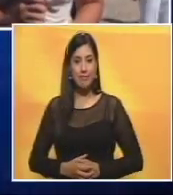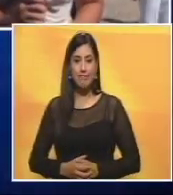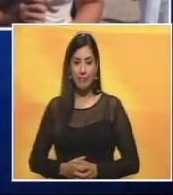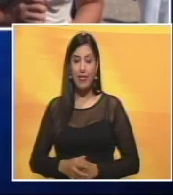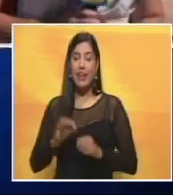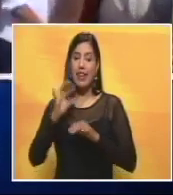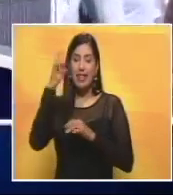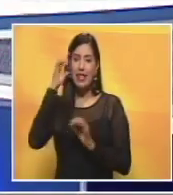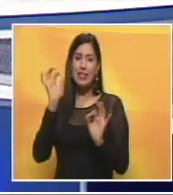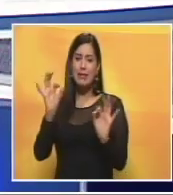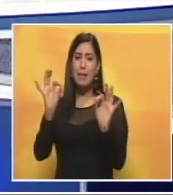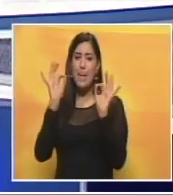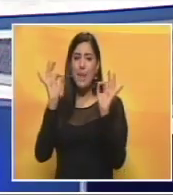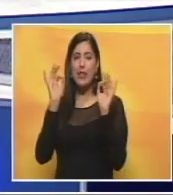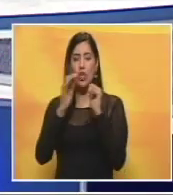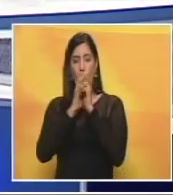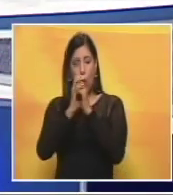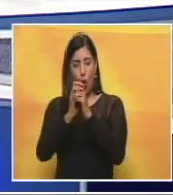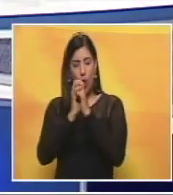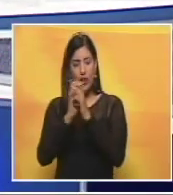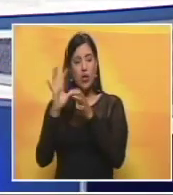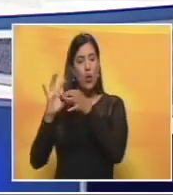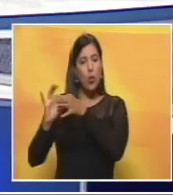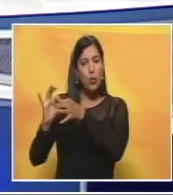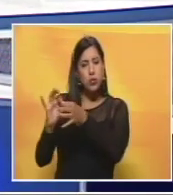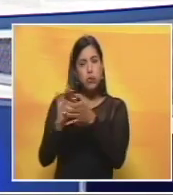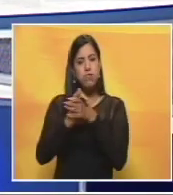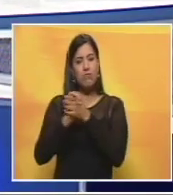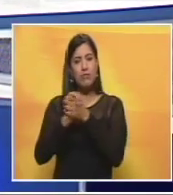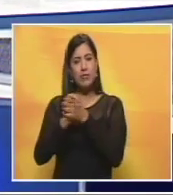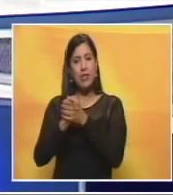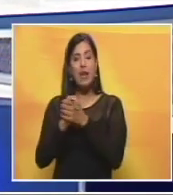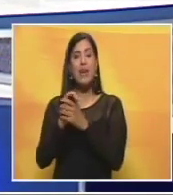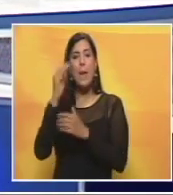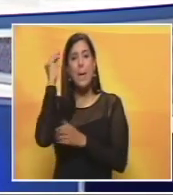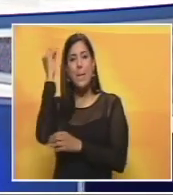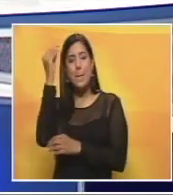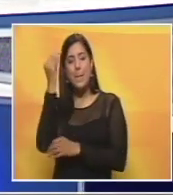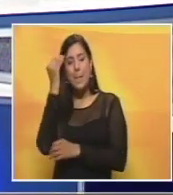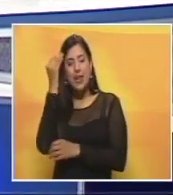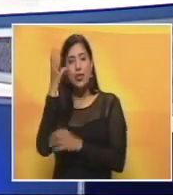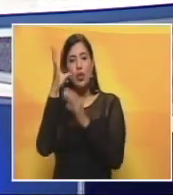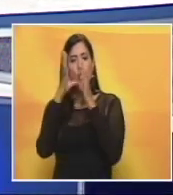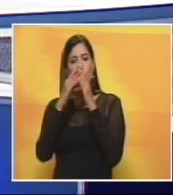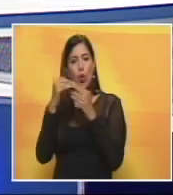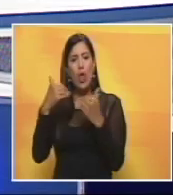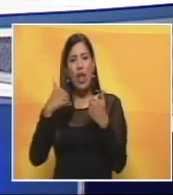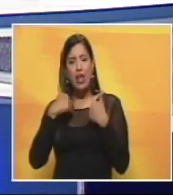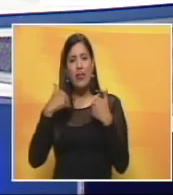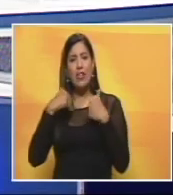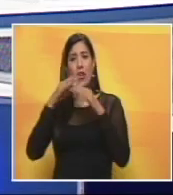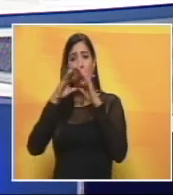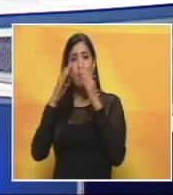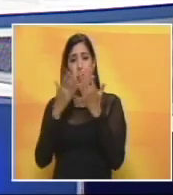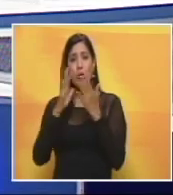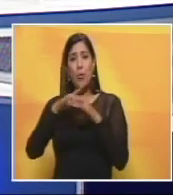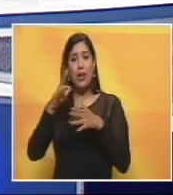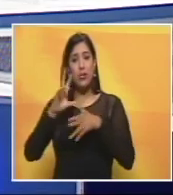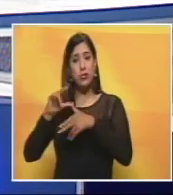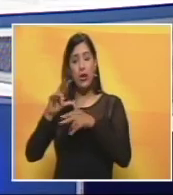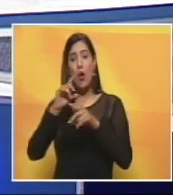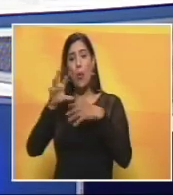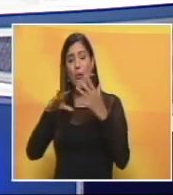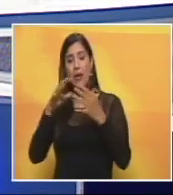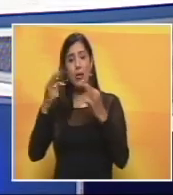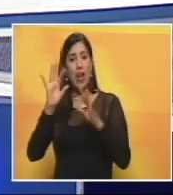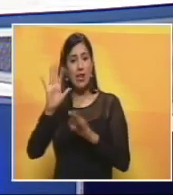Un día muy especial para oraciones, para unirnos, no solamente pensando en todas las tragedias que están ocurriendo producto de la naturaleza,